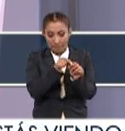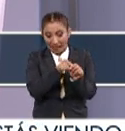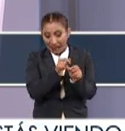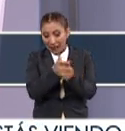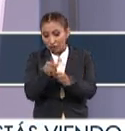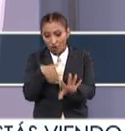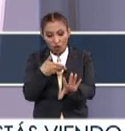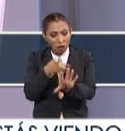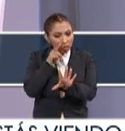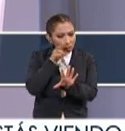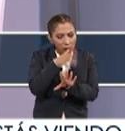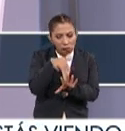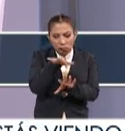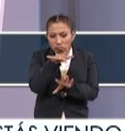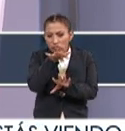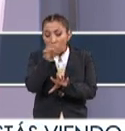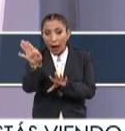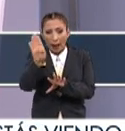lado, atacar